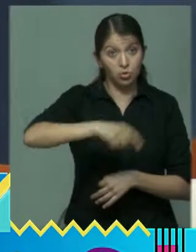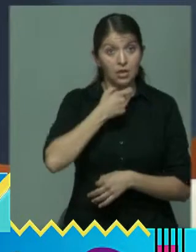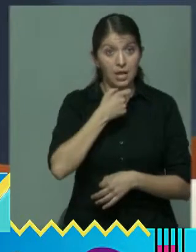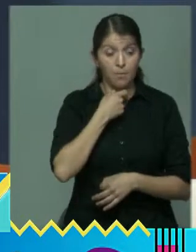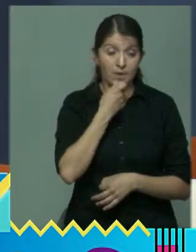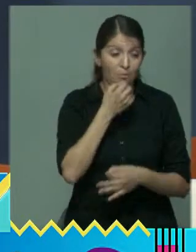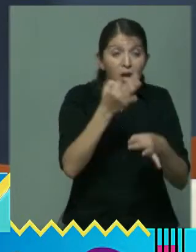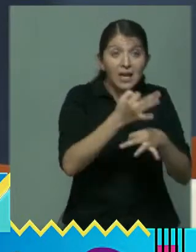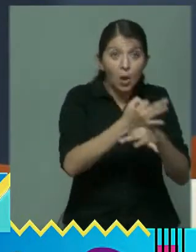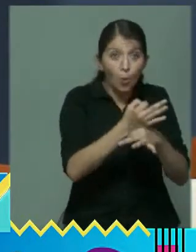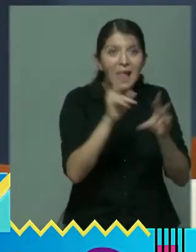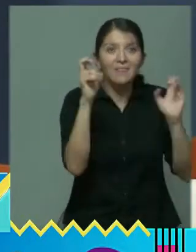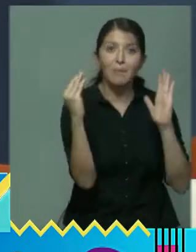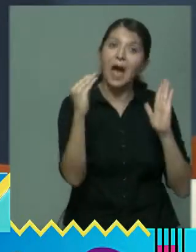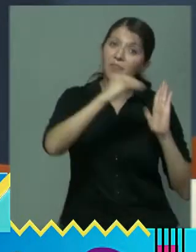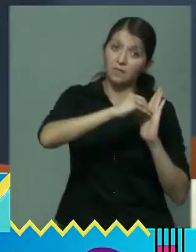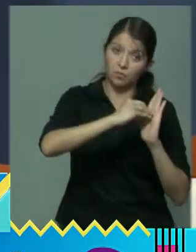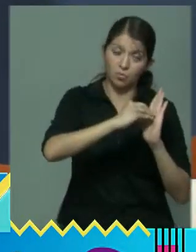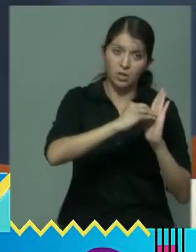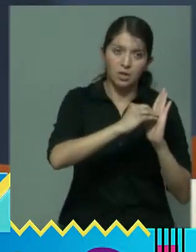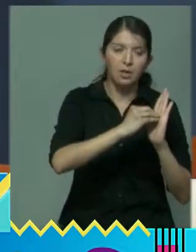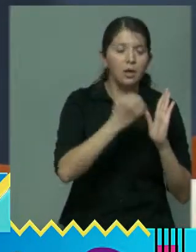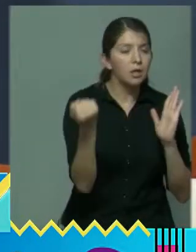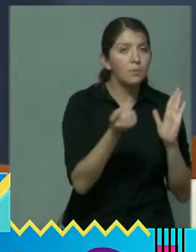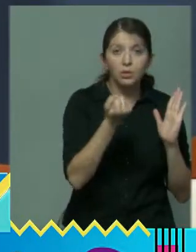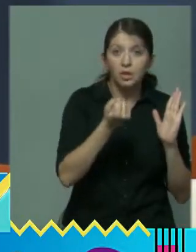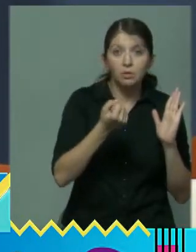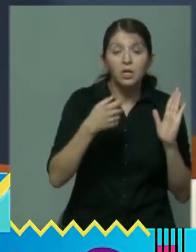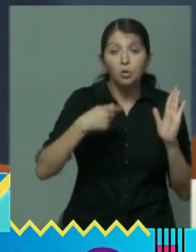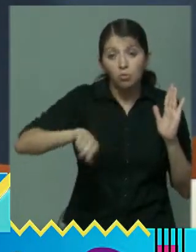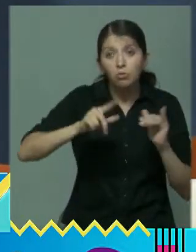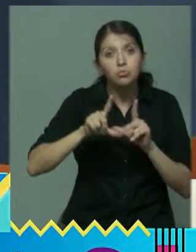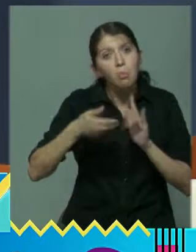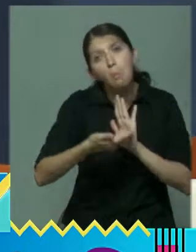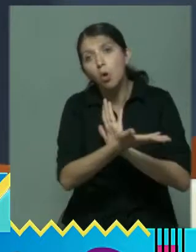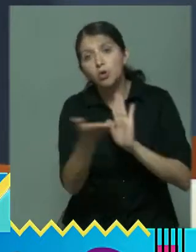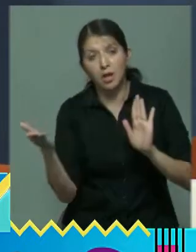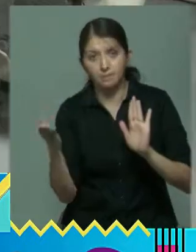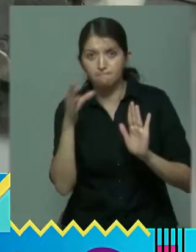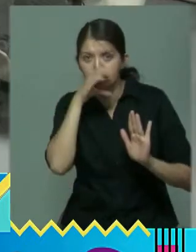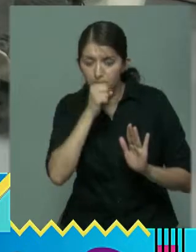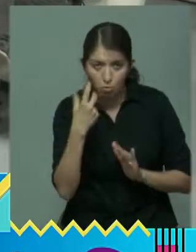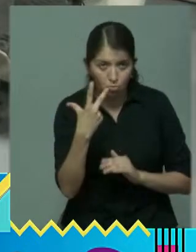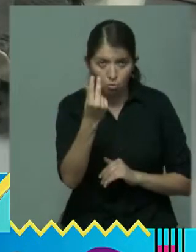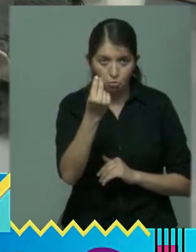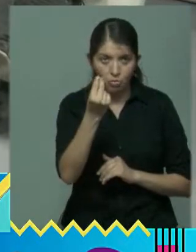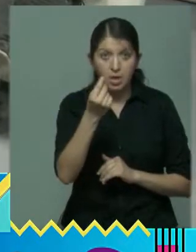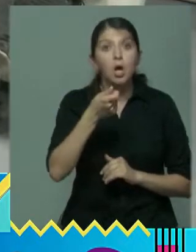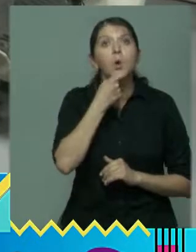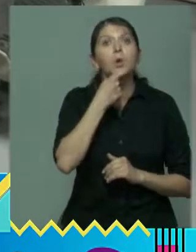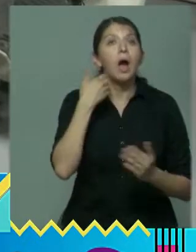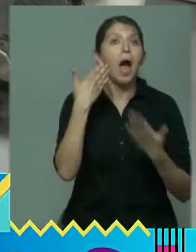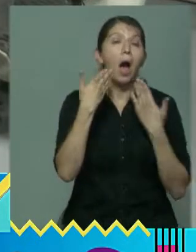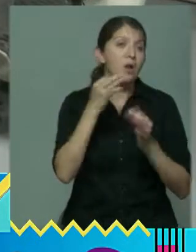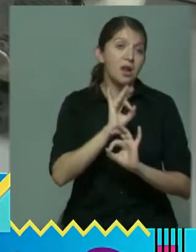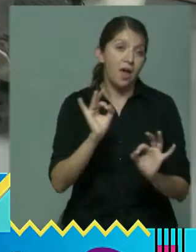currículas determinado tema, es necesario que ese tema, desgraciadamente lo digo, esté en la agenda. Sí, Si y no como lo decía él estamos también, hablando,